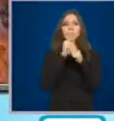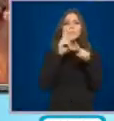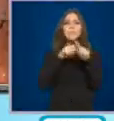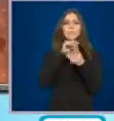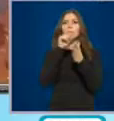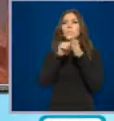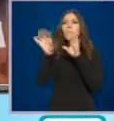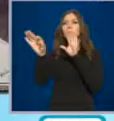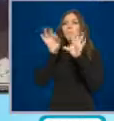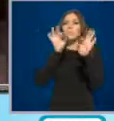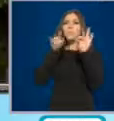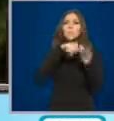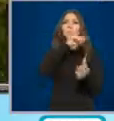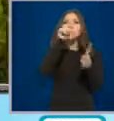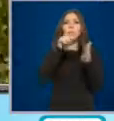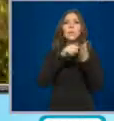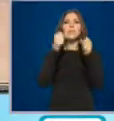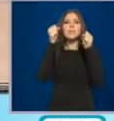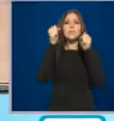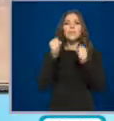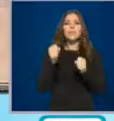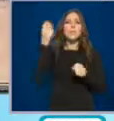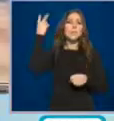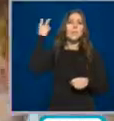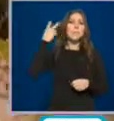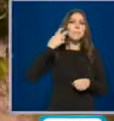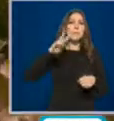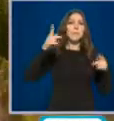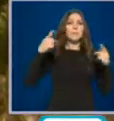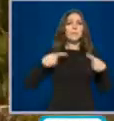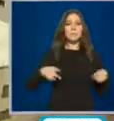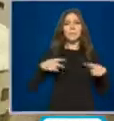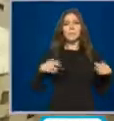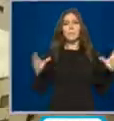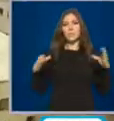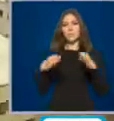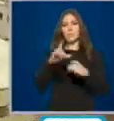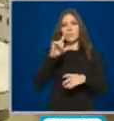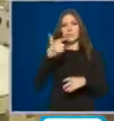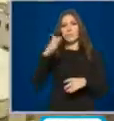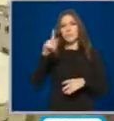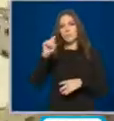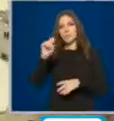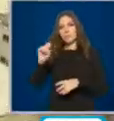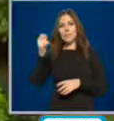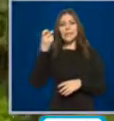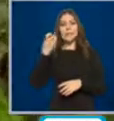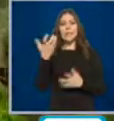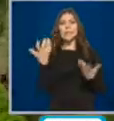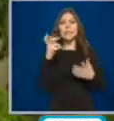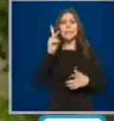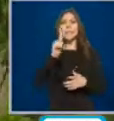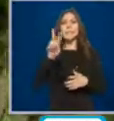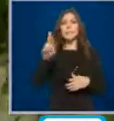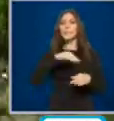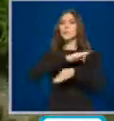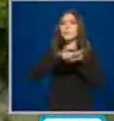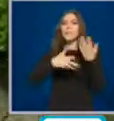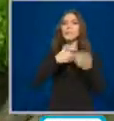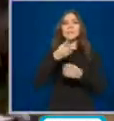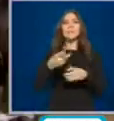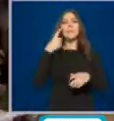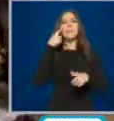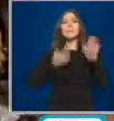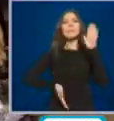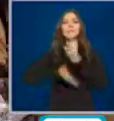ambiente seguro y acogedor para los viajeros LGBT, y todo esto hace Puerto Vallarta, lo que hace que se vuelva una experiencia de viaje pues muy